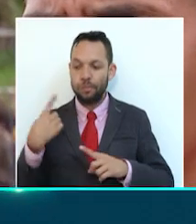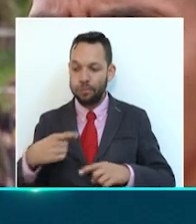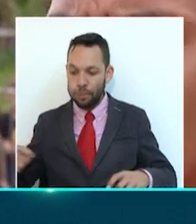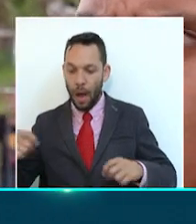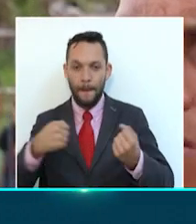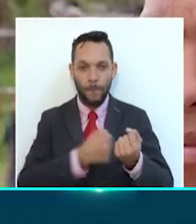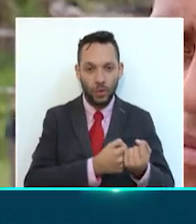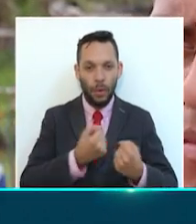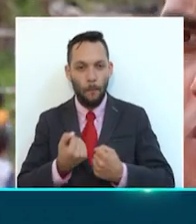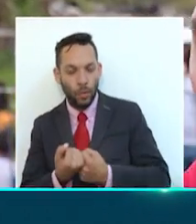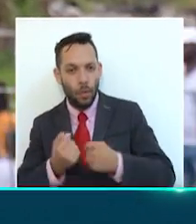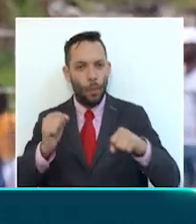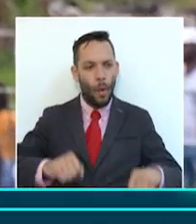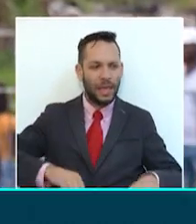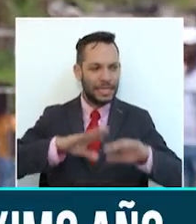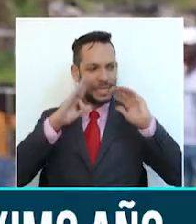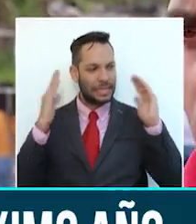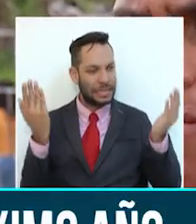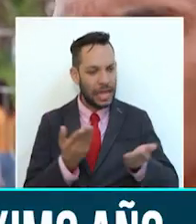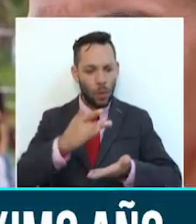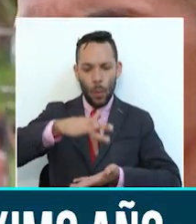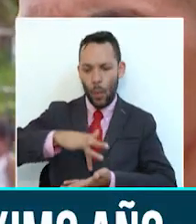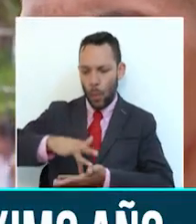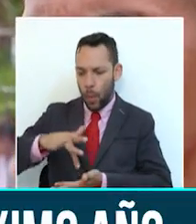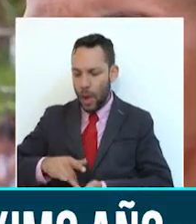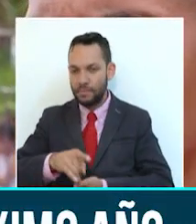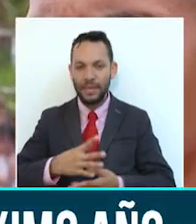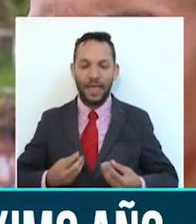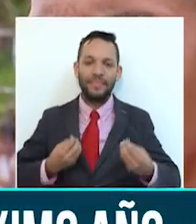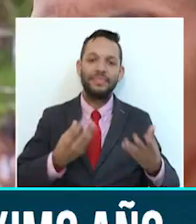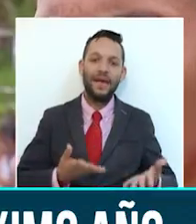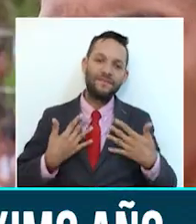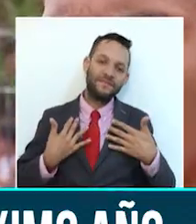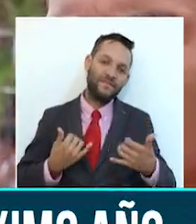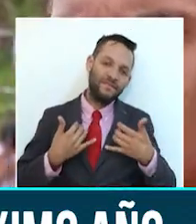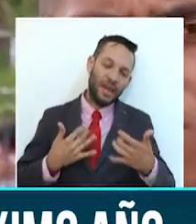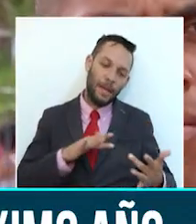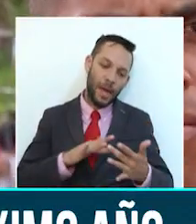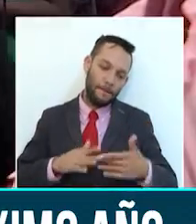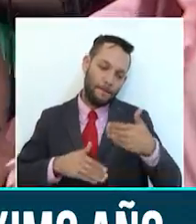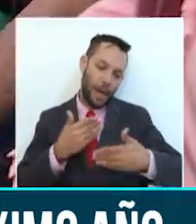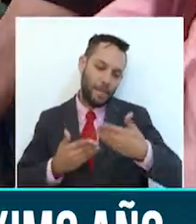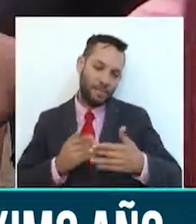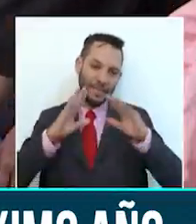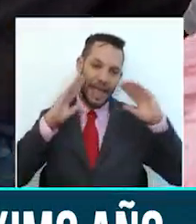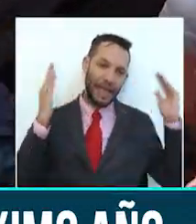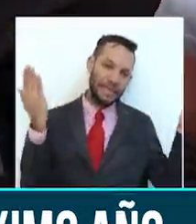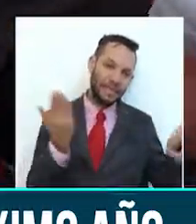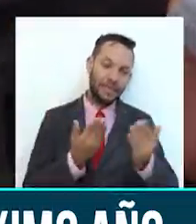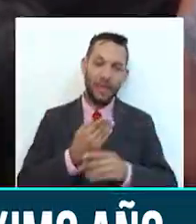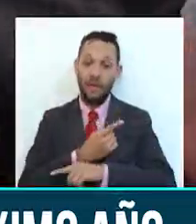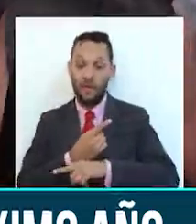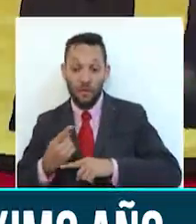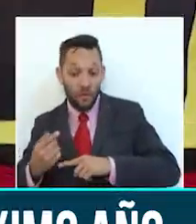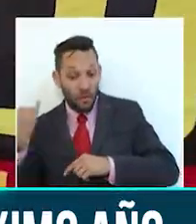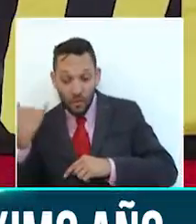va siempre al estadio y devolverles a ellos como un poquito de eso que nos dan siempre cada vez que van al estadio. Y así terminó el día de